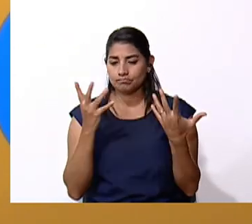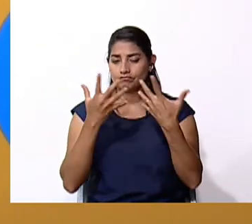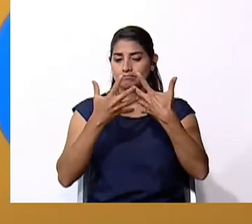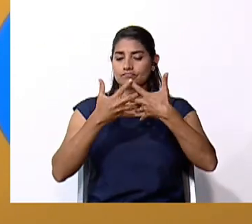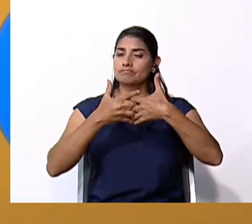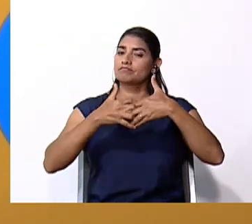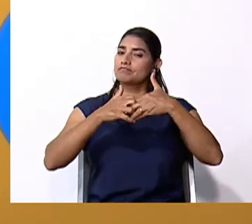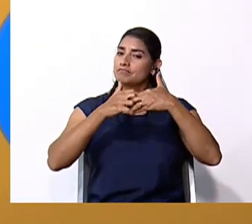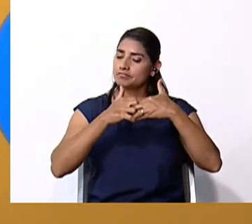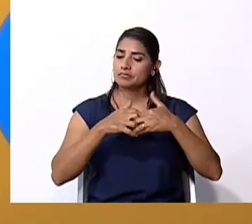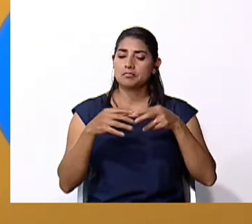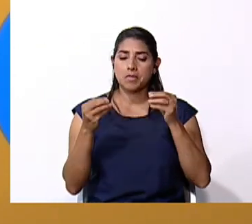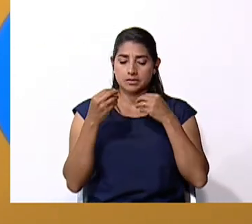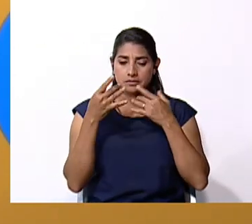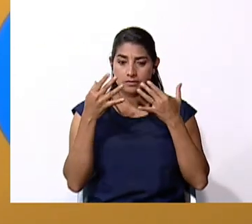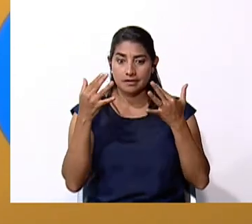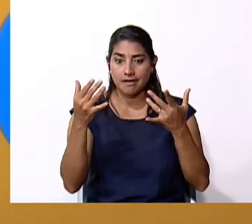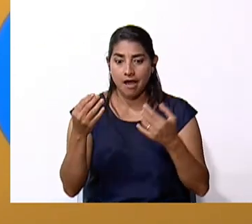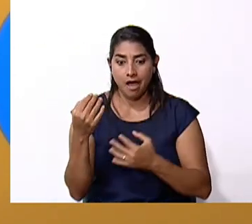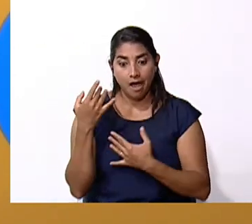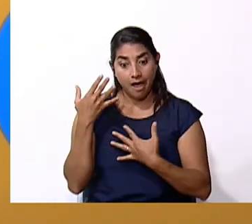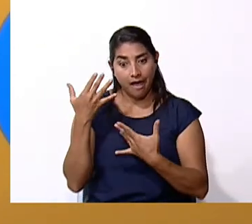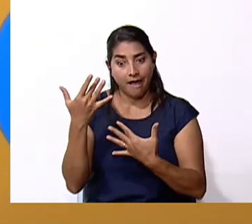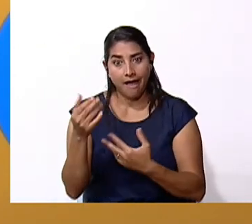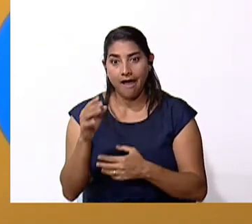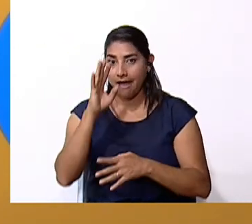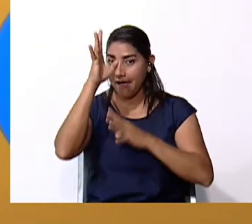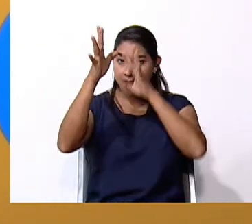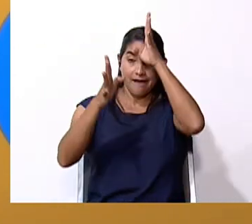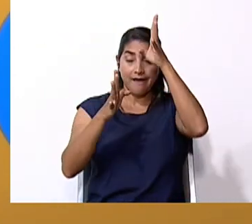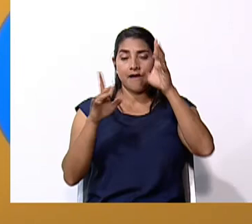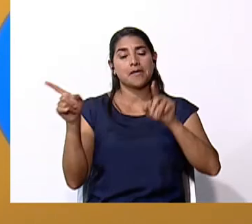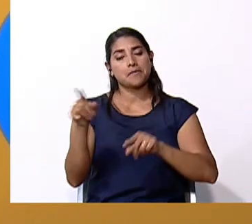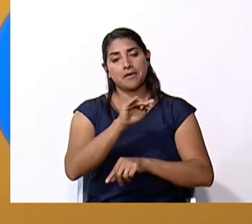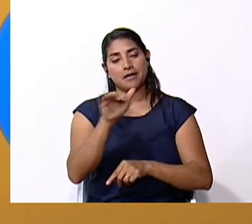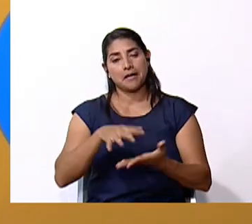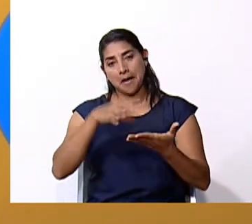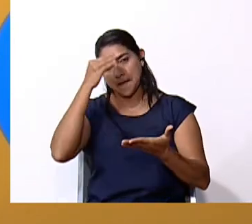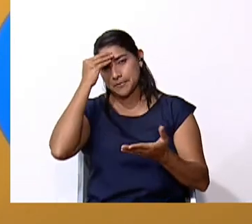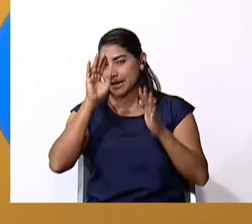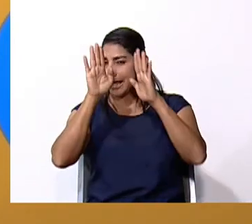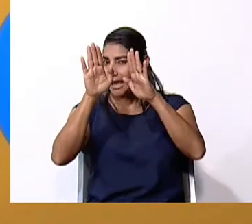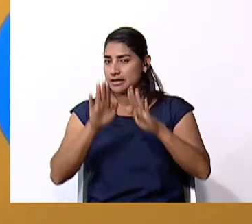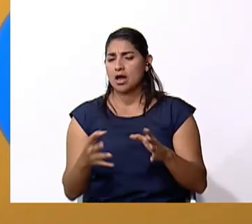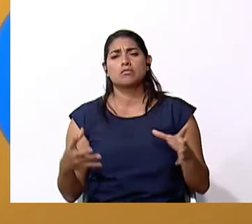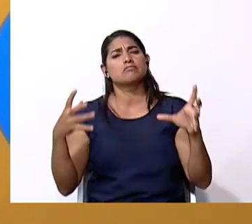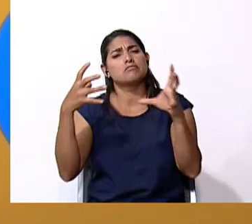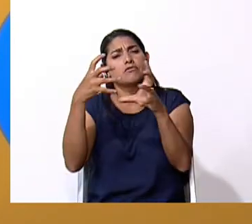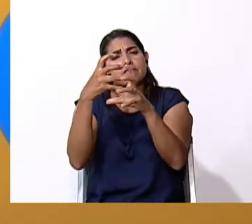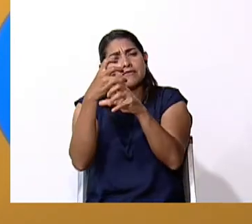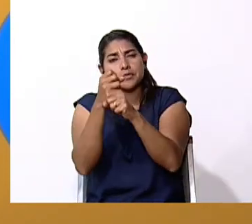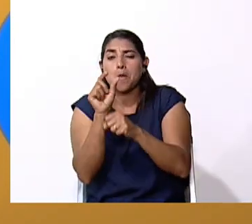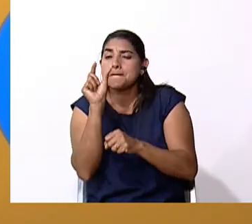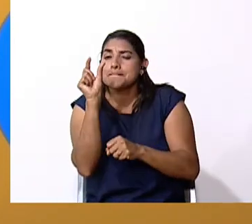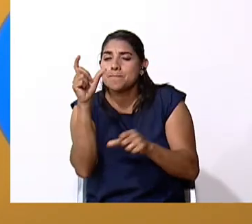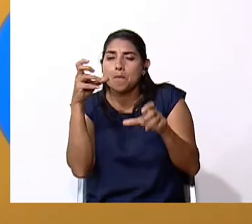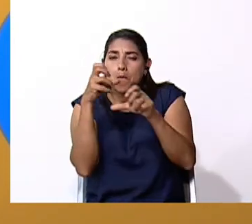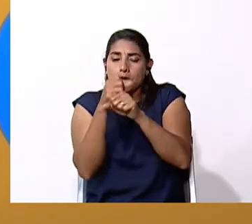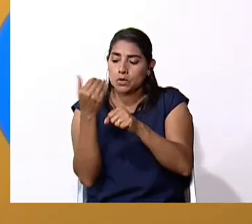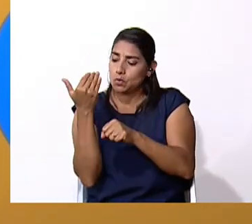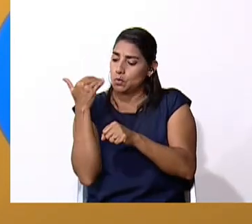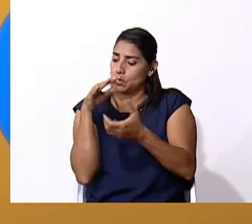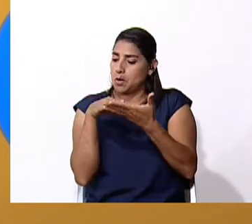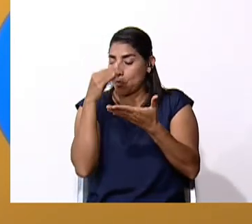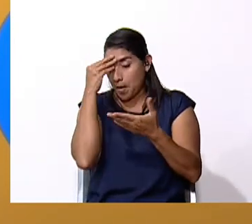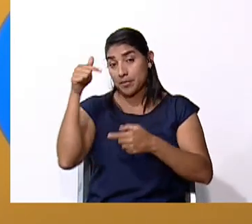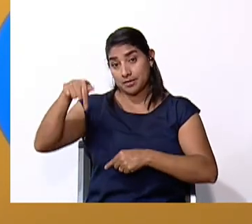adecuada, llamativa y creativa. Muy bien, excelente. Vamos a recapitular un poquitito lo que hemos aprendido